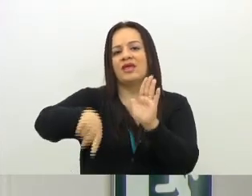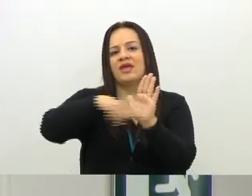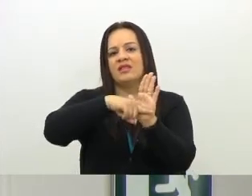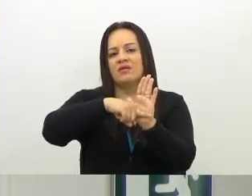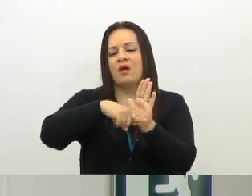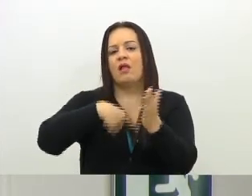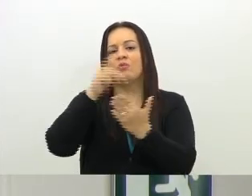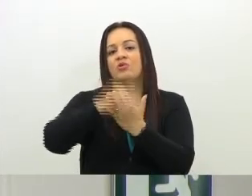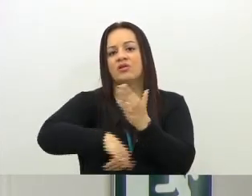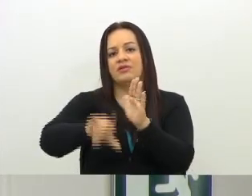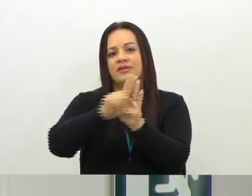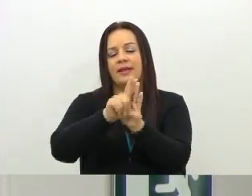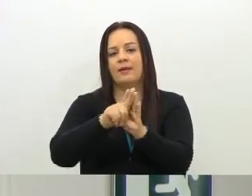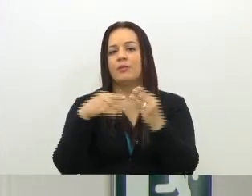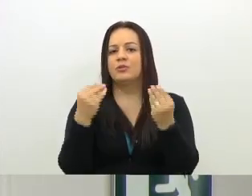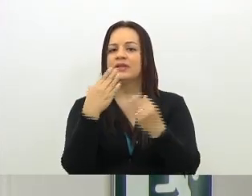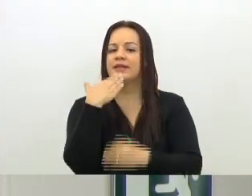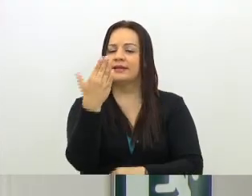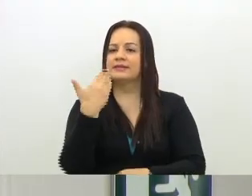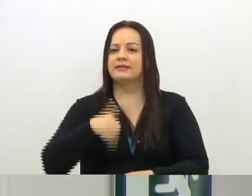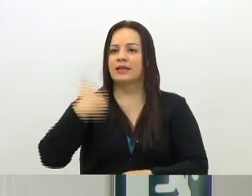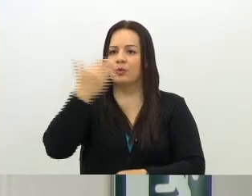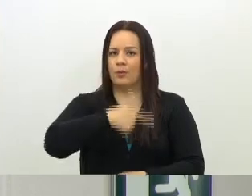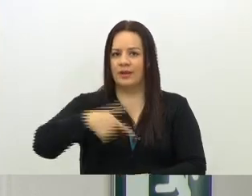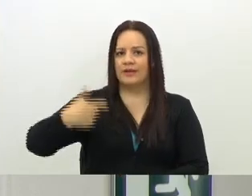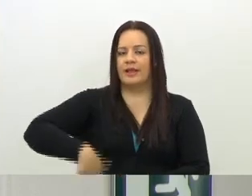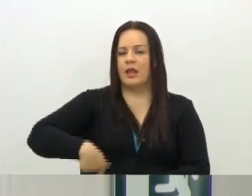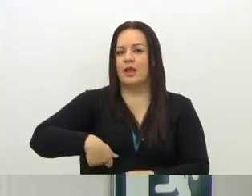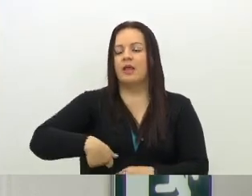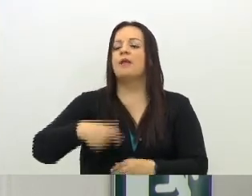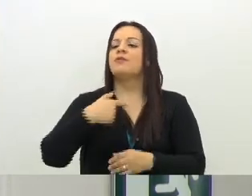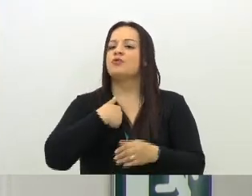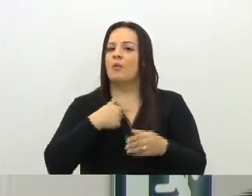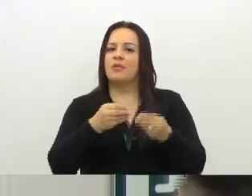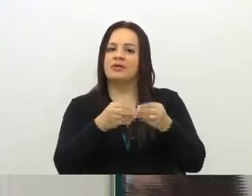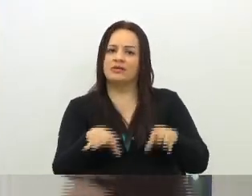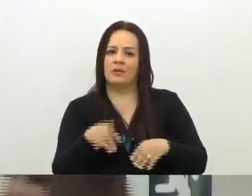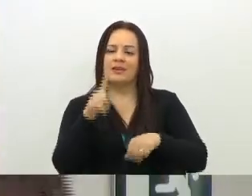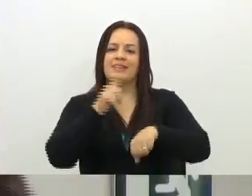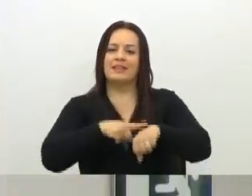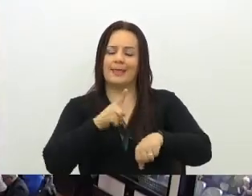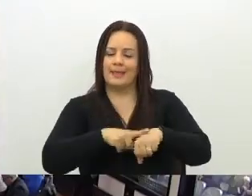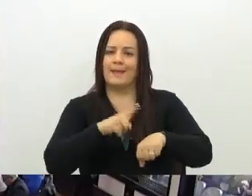Muchísimas gracias, señor presidente. Por favor, me reservo el tiempo que me queda disponible.